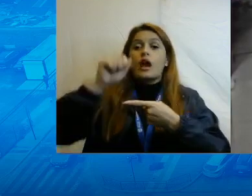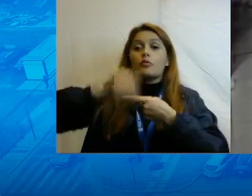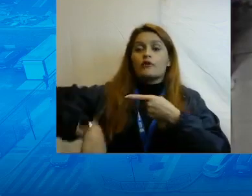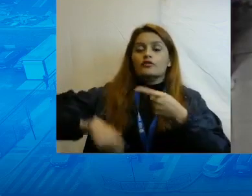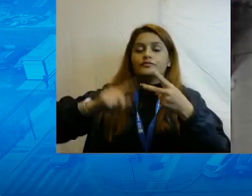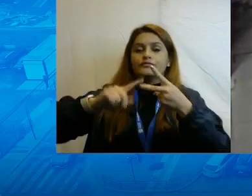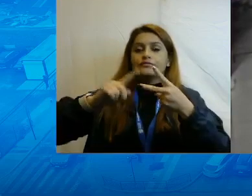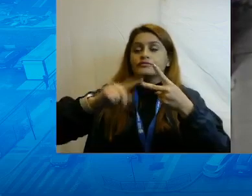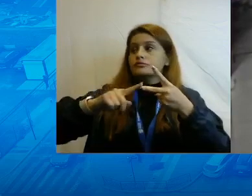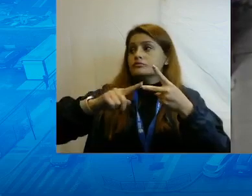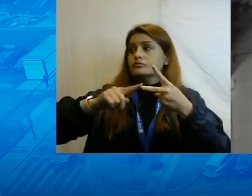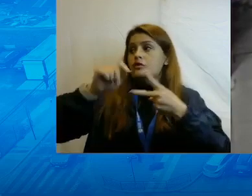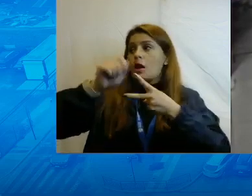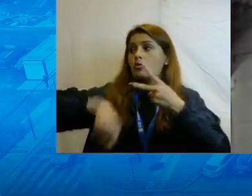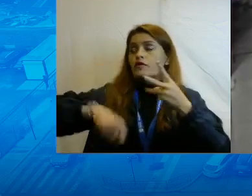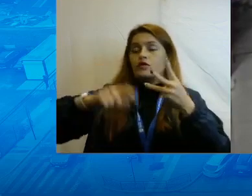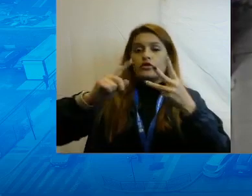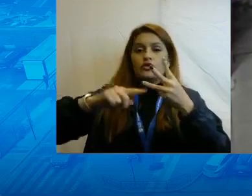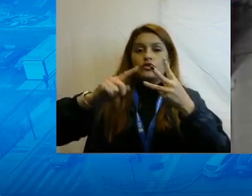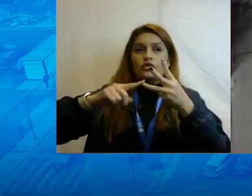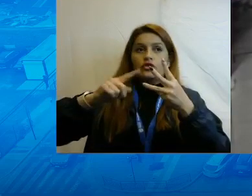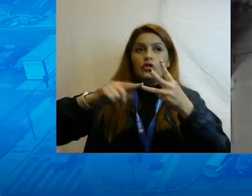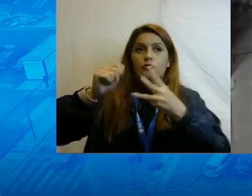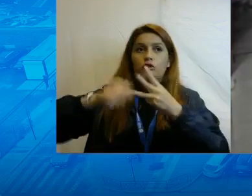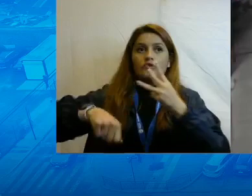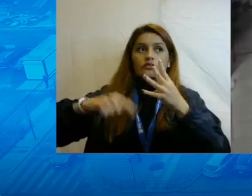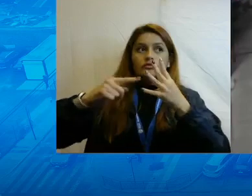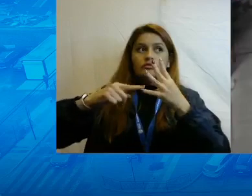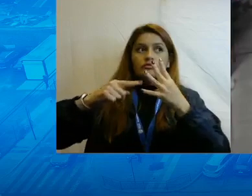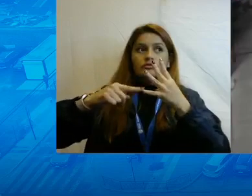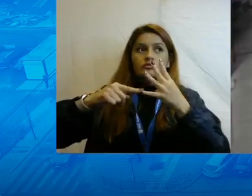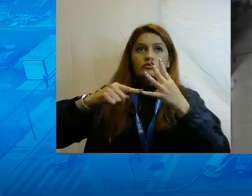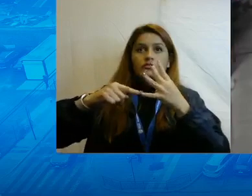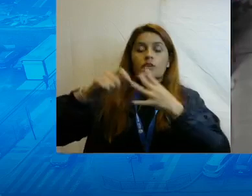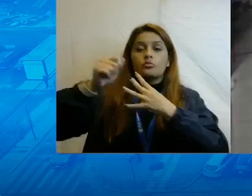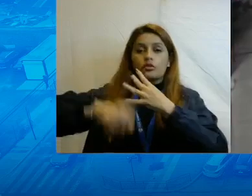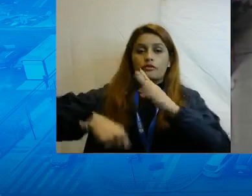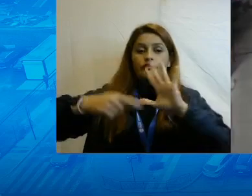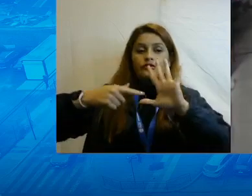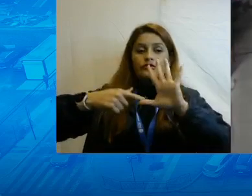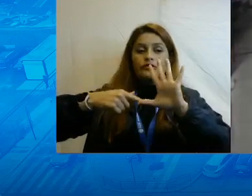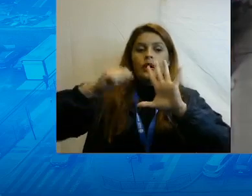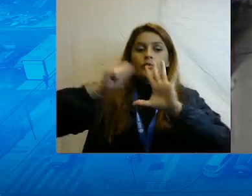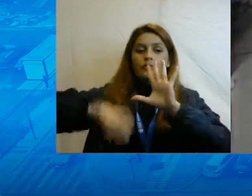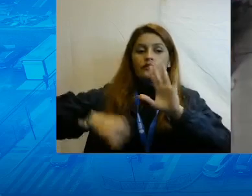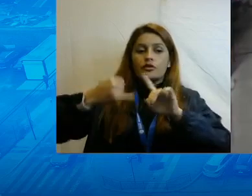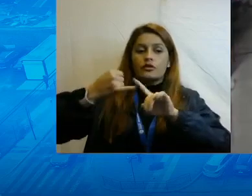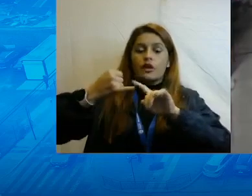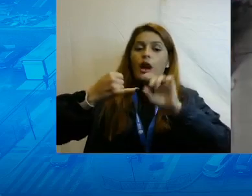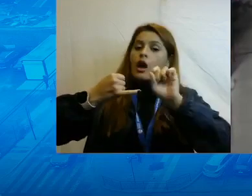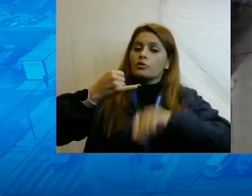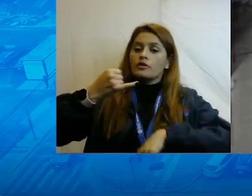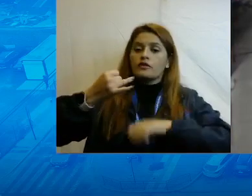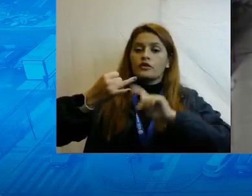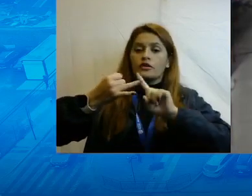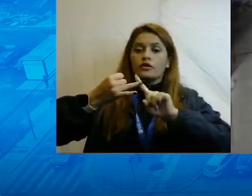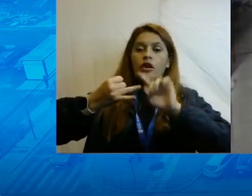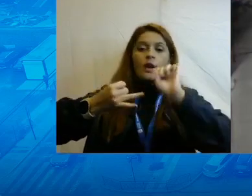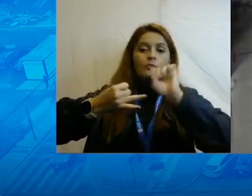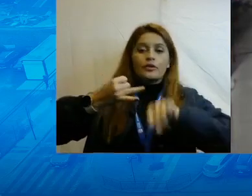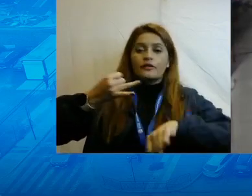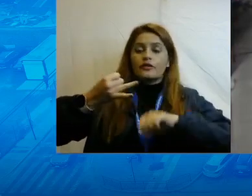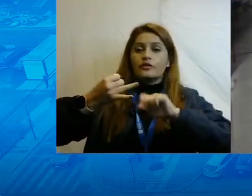Apruebo. Domínguez. Apruebo. Alarcón. Apruebo. Enríquez. Apruebo. Cavión. Apruebo. Pérez. Apruebo. Rojas.